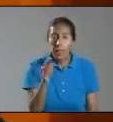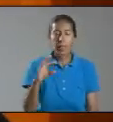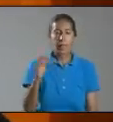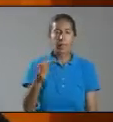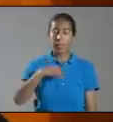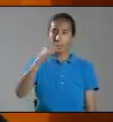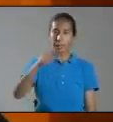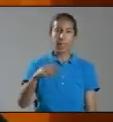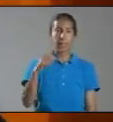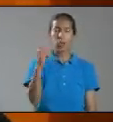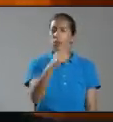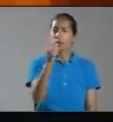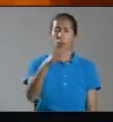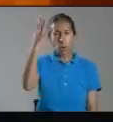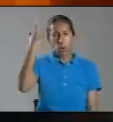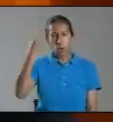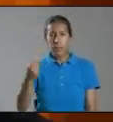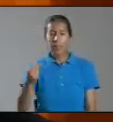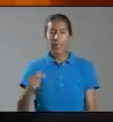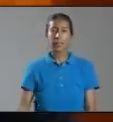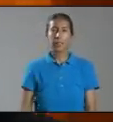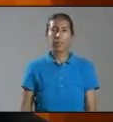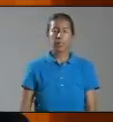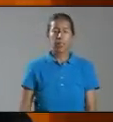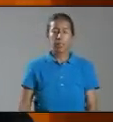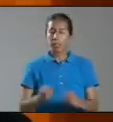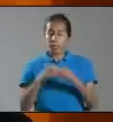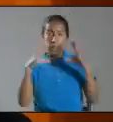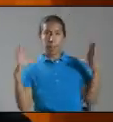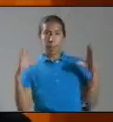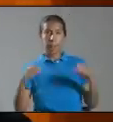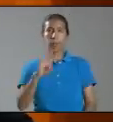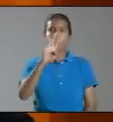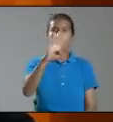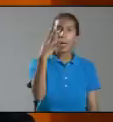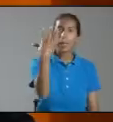todos los días. Y de repente 45 días sin poder llegar.